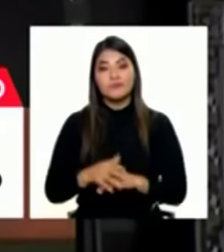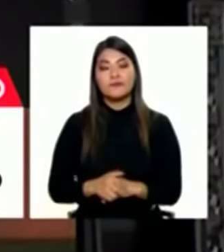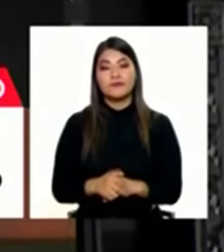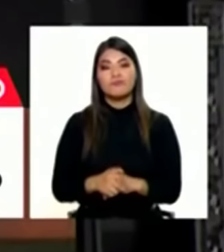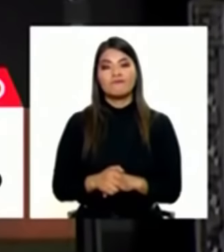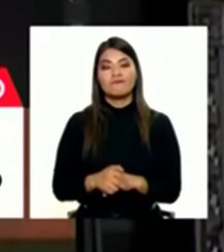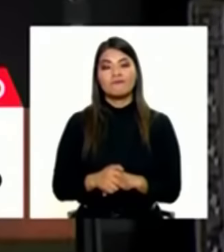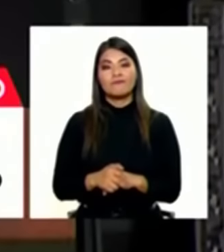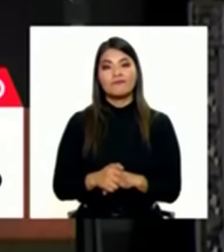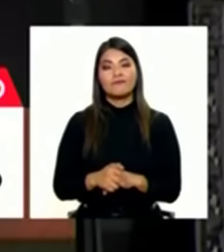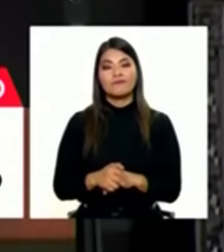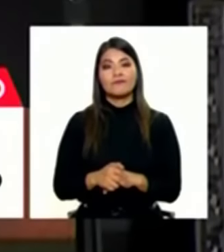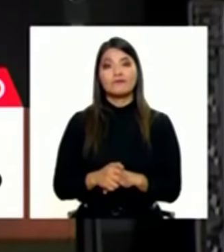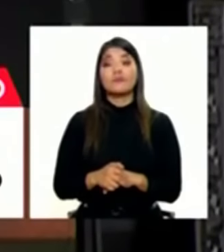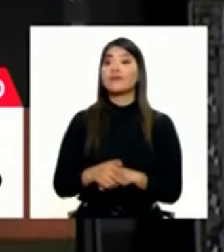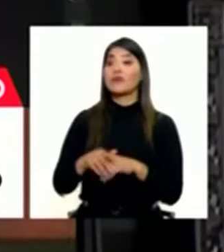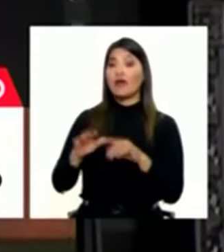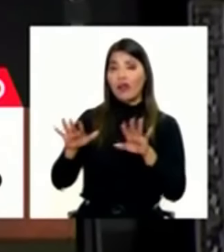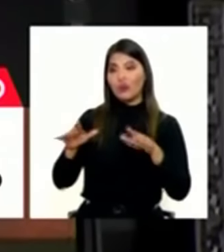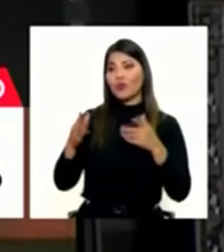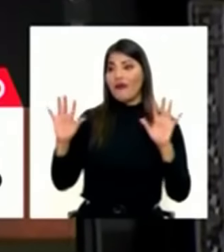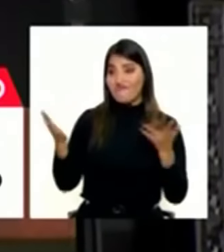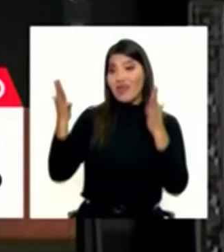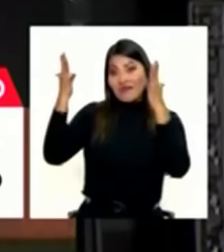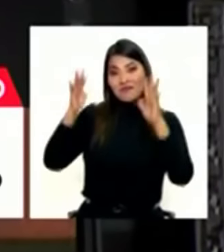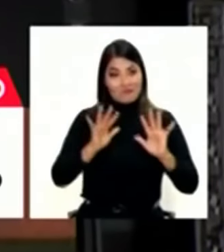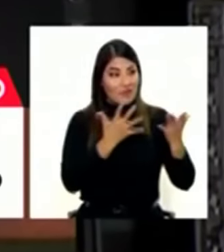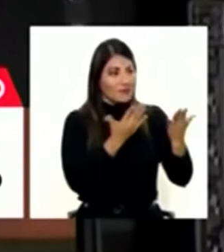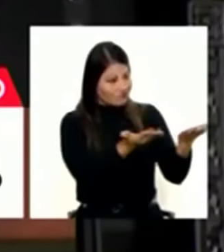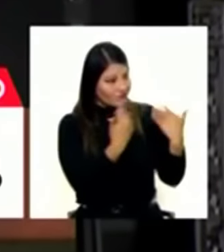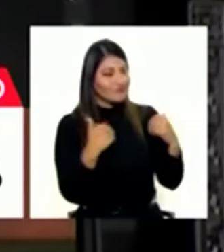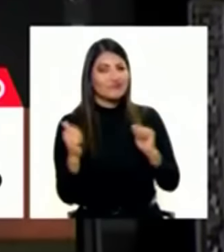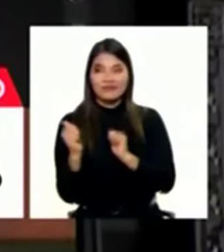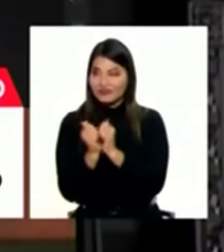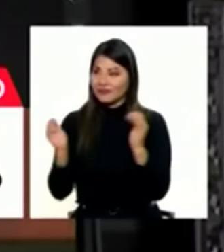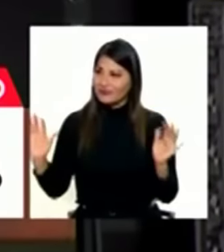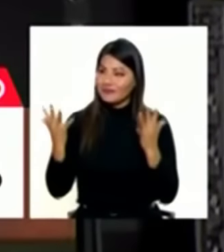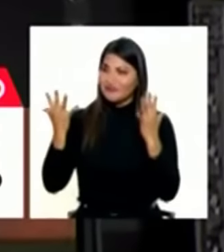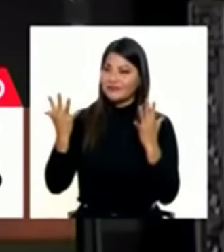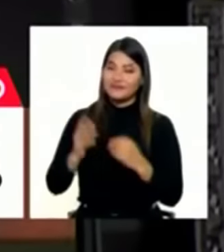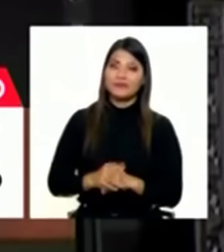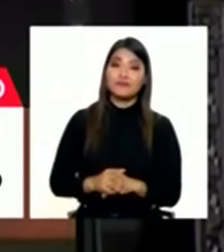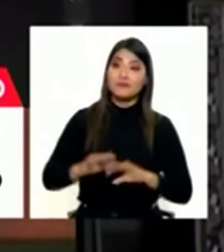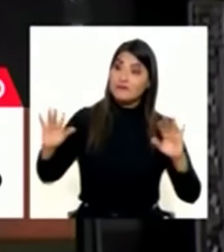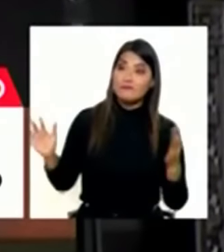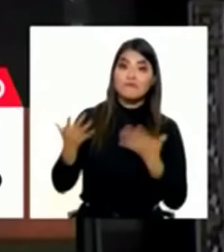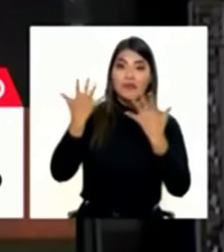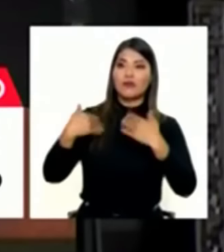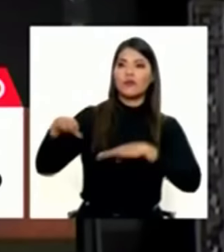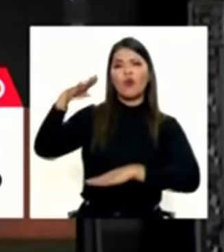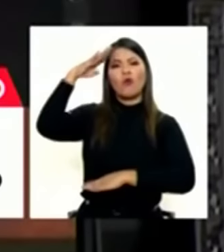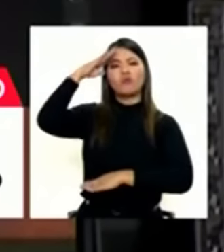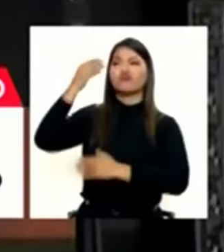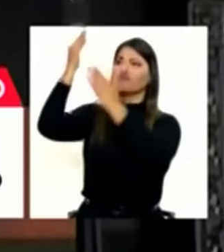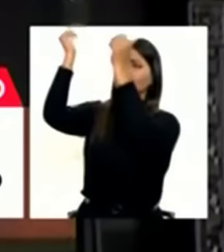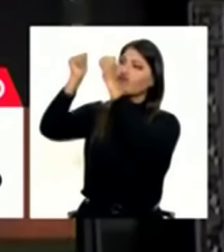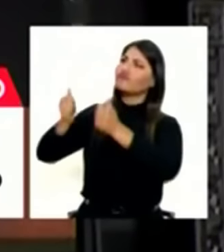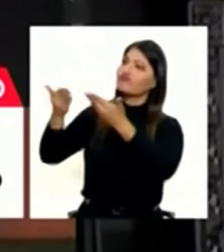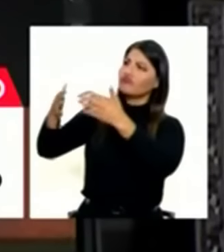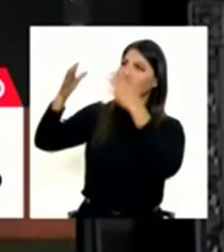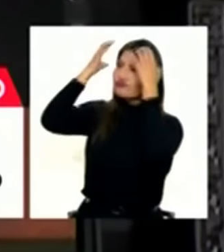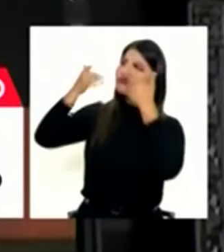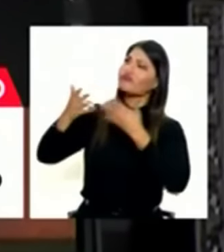que diga algunos vivas y acompáñenme, por favor. ¡Viva el capitán FAP José